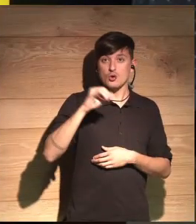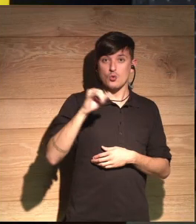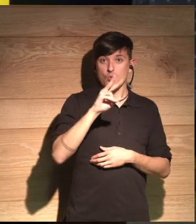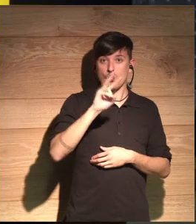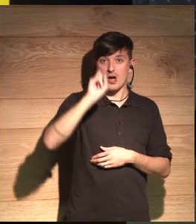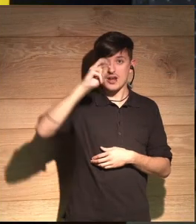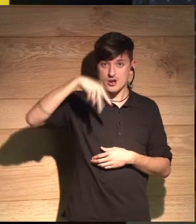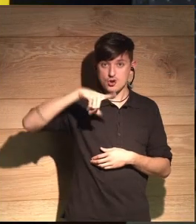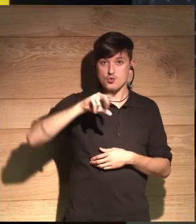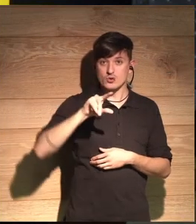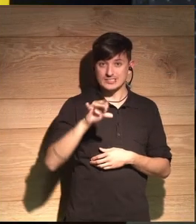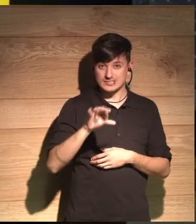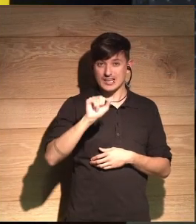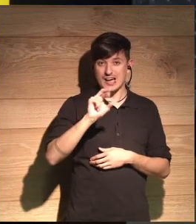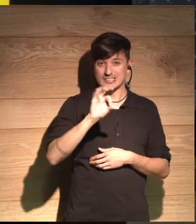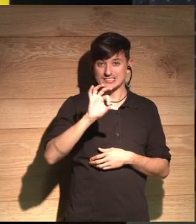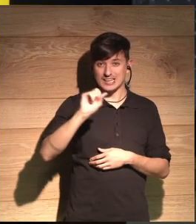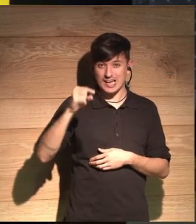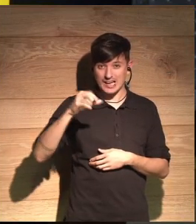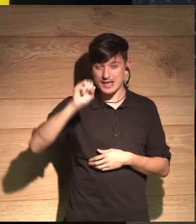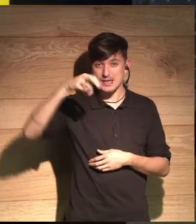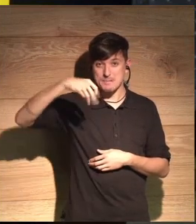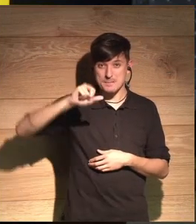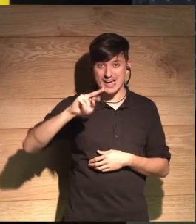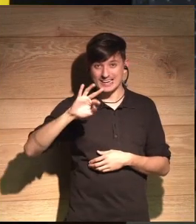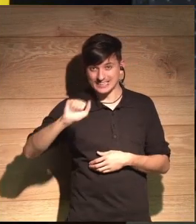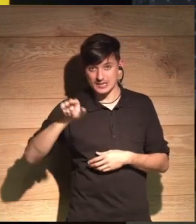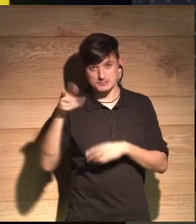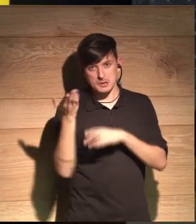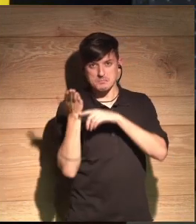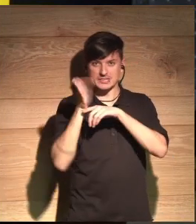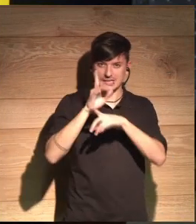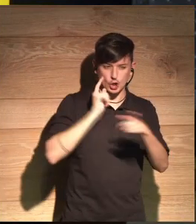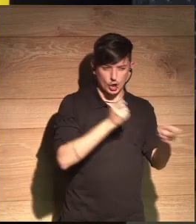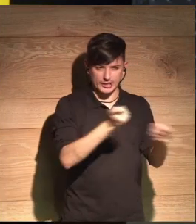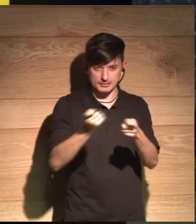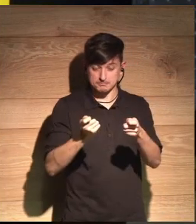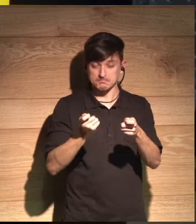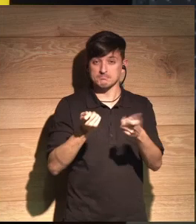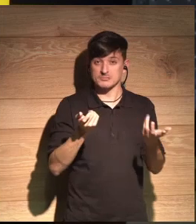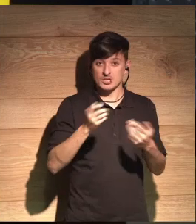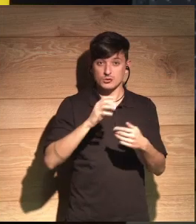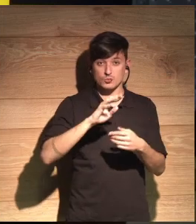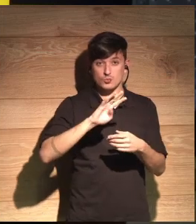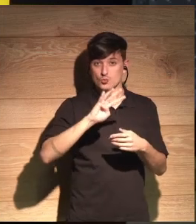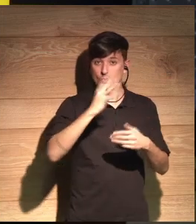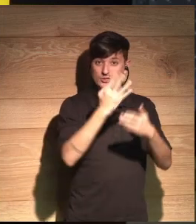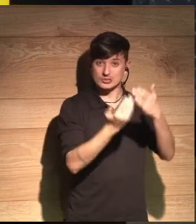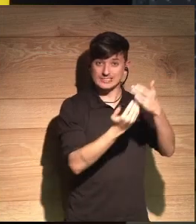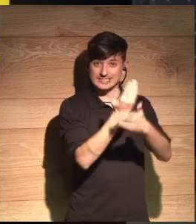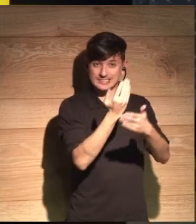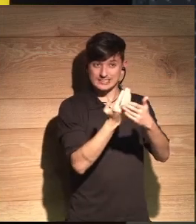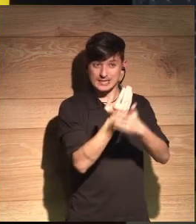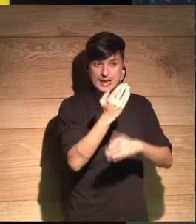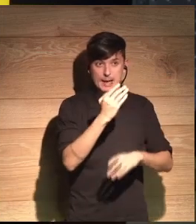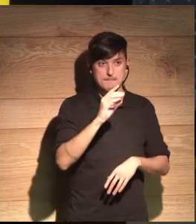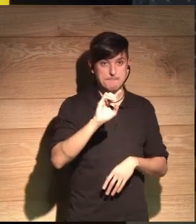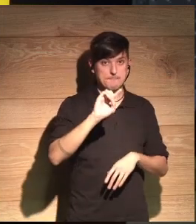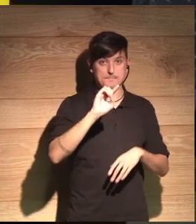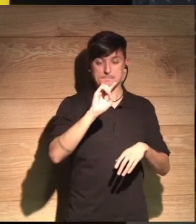y con marta garcía ayer que los presentará los moderadas el tercer encuentro será nuestra primera